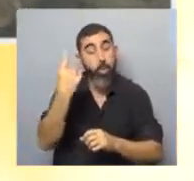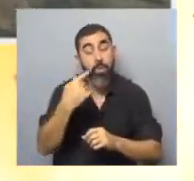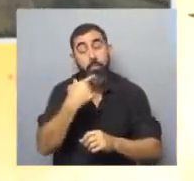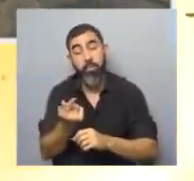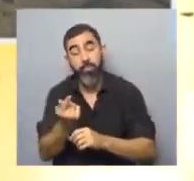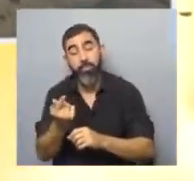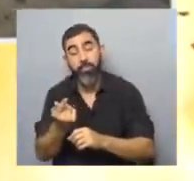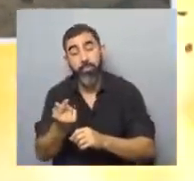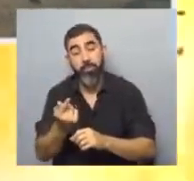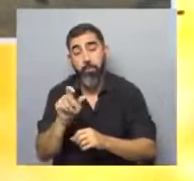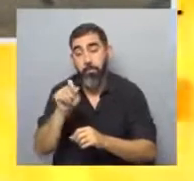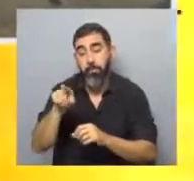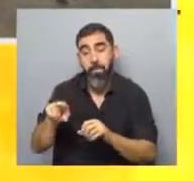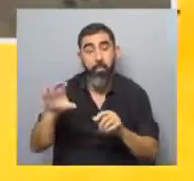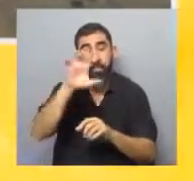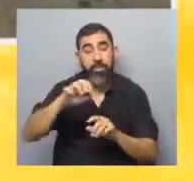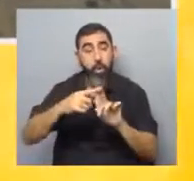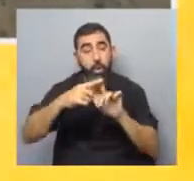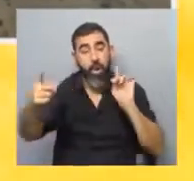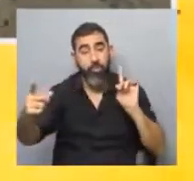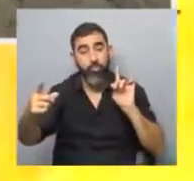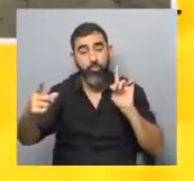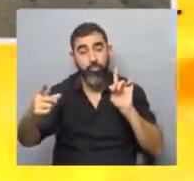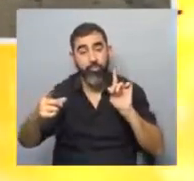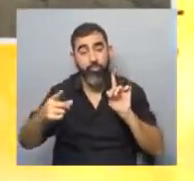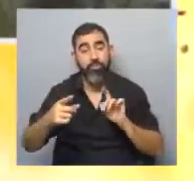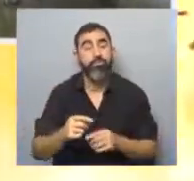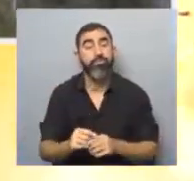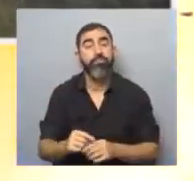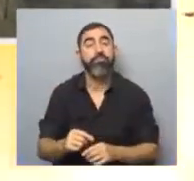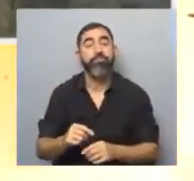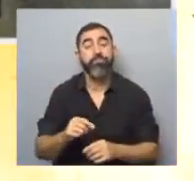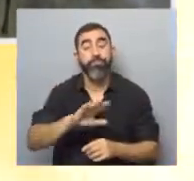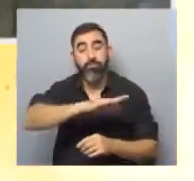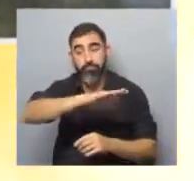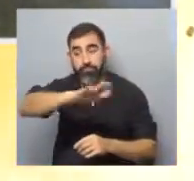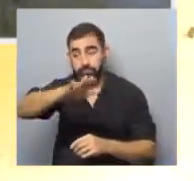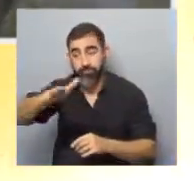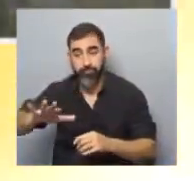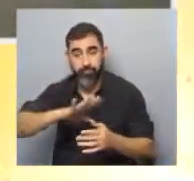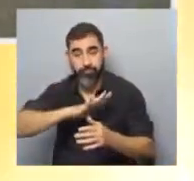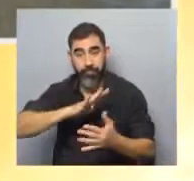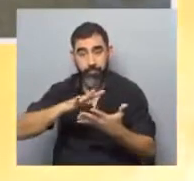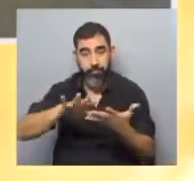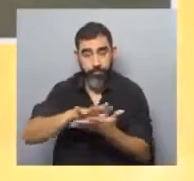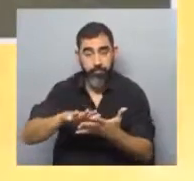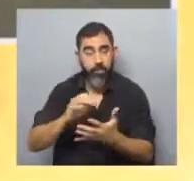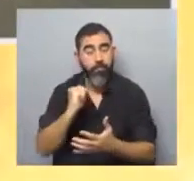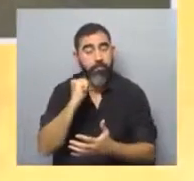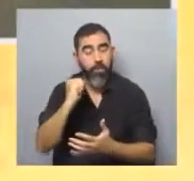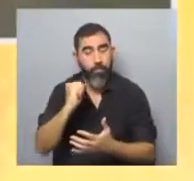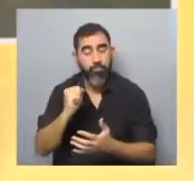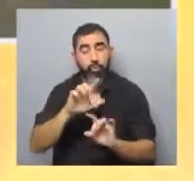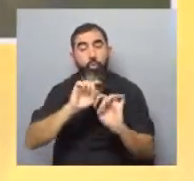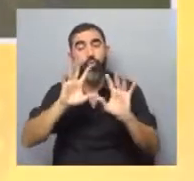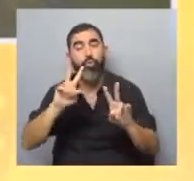que conforma el propio Cerro Largo, que es una sutura, ¿verdad? Entonces, bueno, es tan emblemático que no